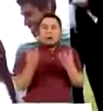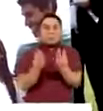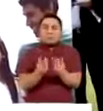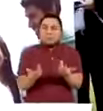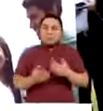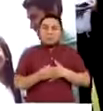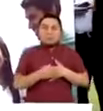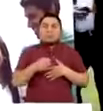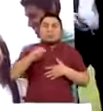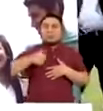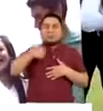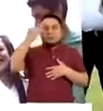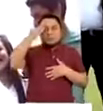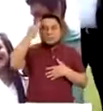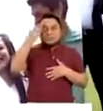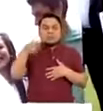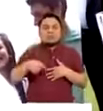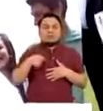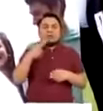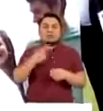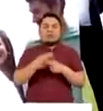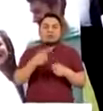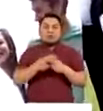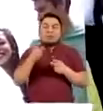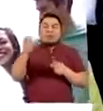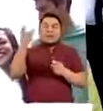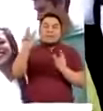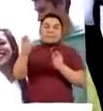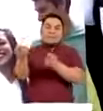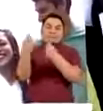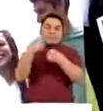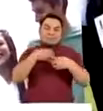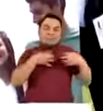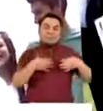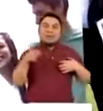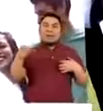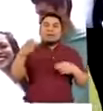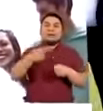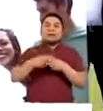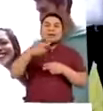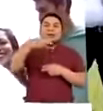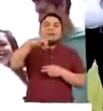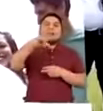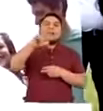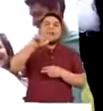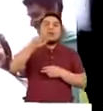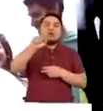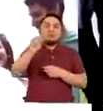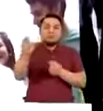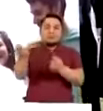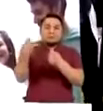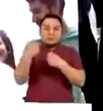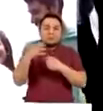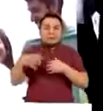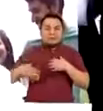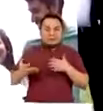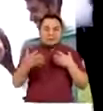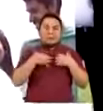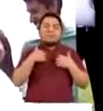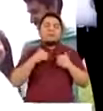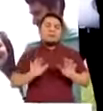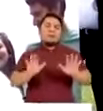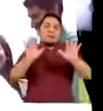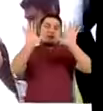no sé, pero yo le he puesto nombre a mi donante, que es Milagro de Los Ángeles, porque para mí es un